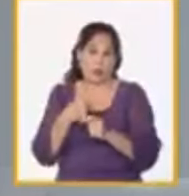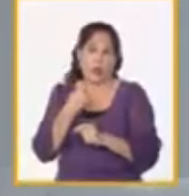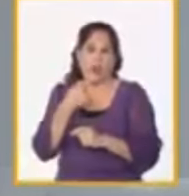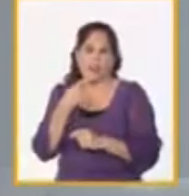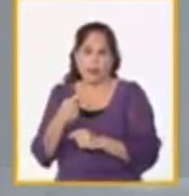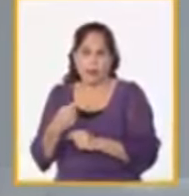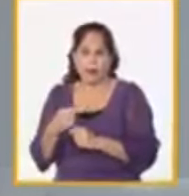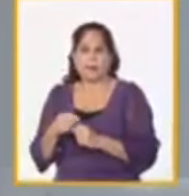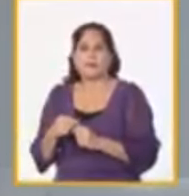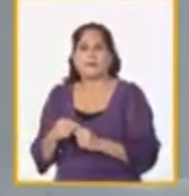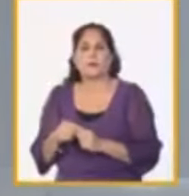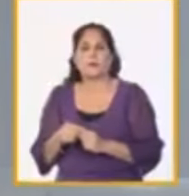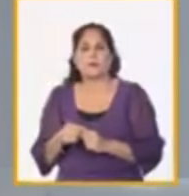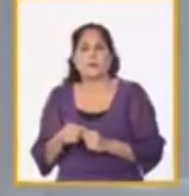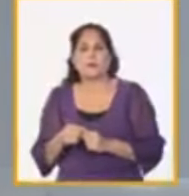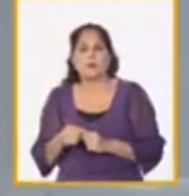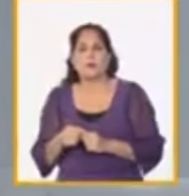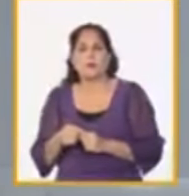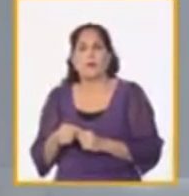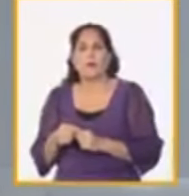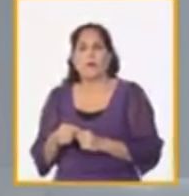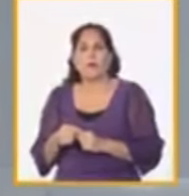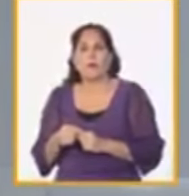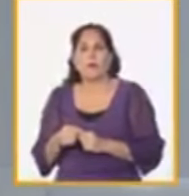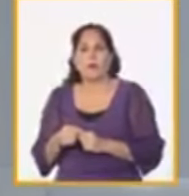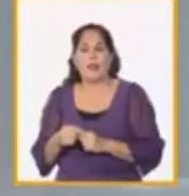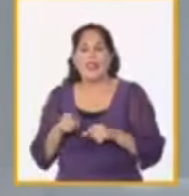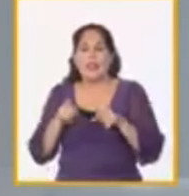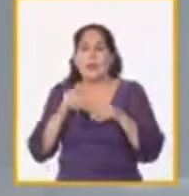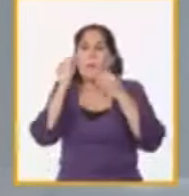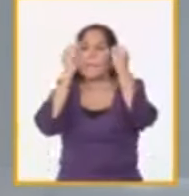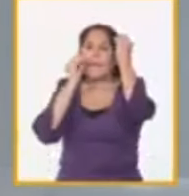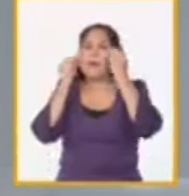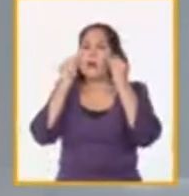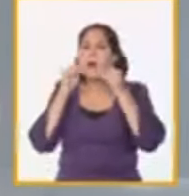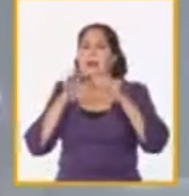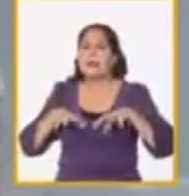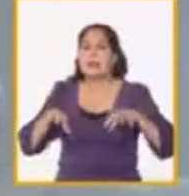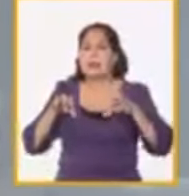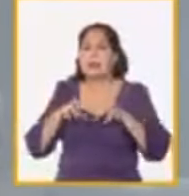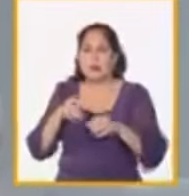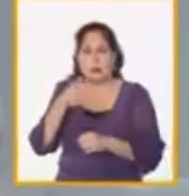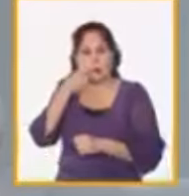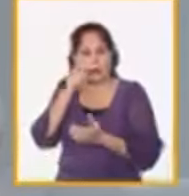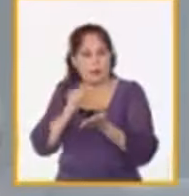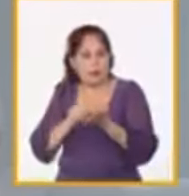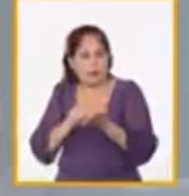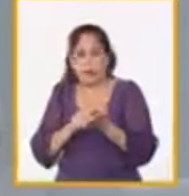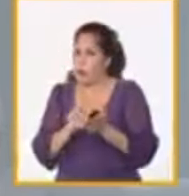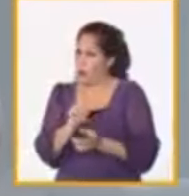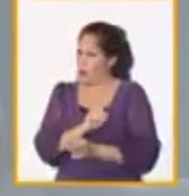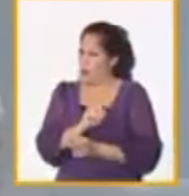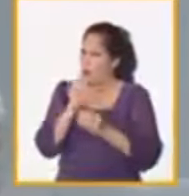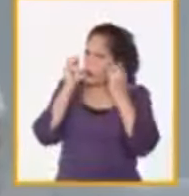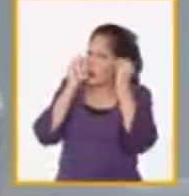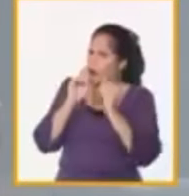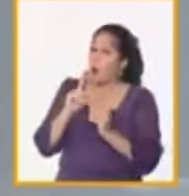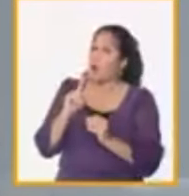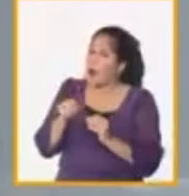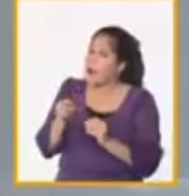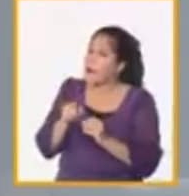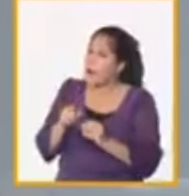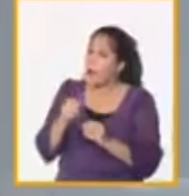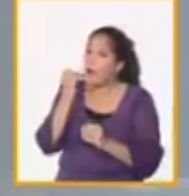que más que preocuparnos por la alta fiscalización, es aprovechar la alta fiscalización para crear un